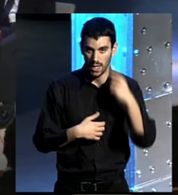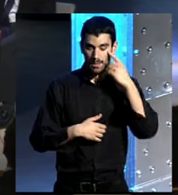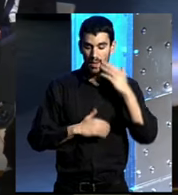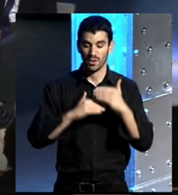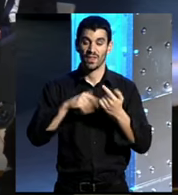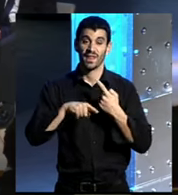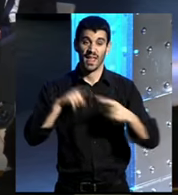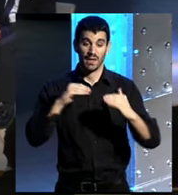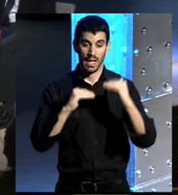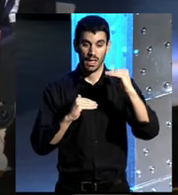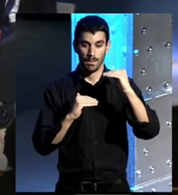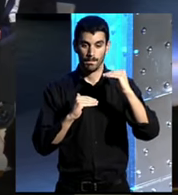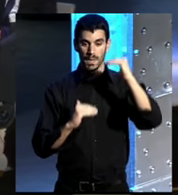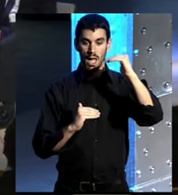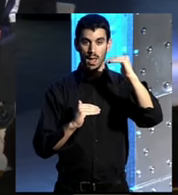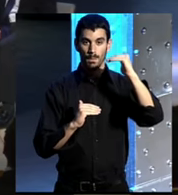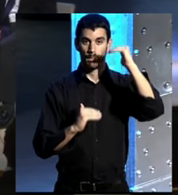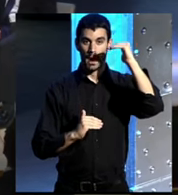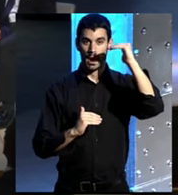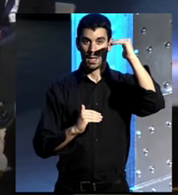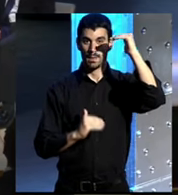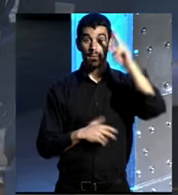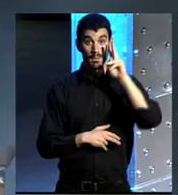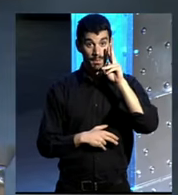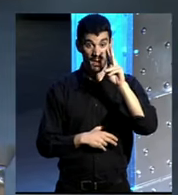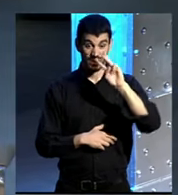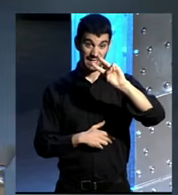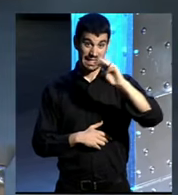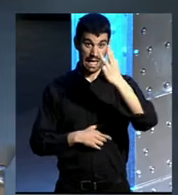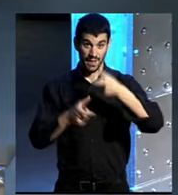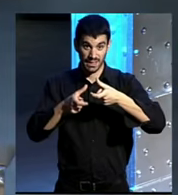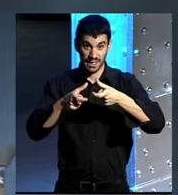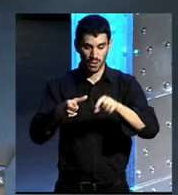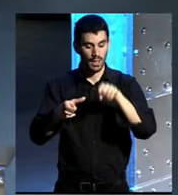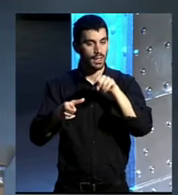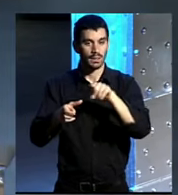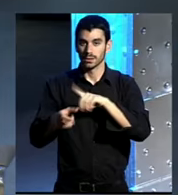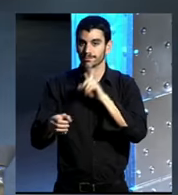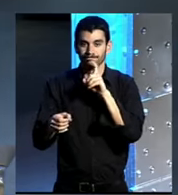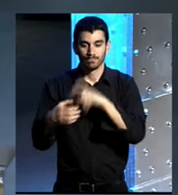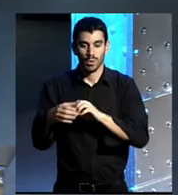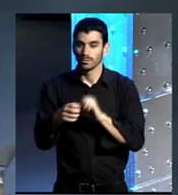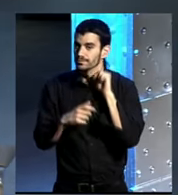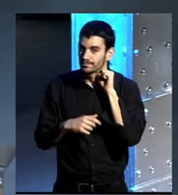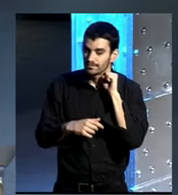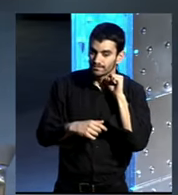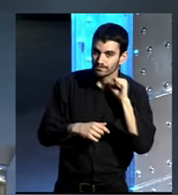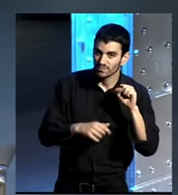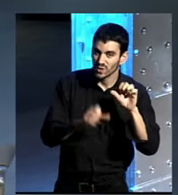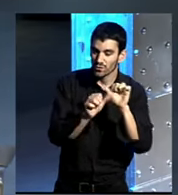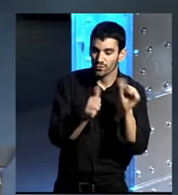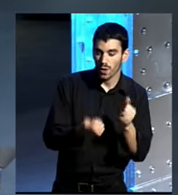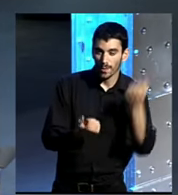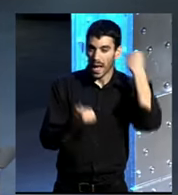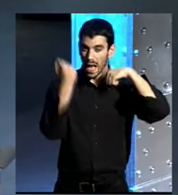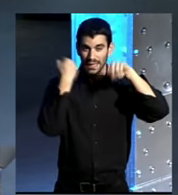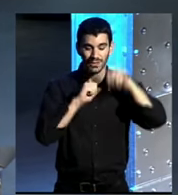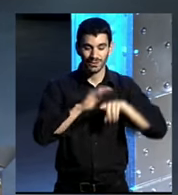Y el tercer sector también está anclado en unas formas de actuar que no conducen al desarrollo,